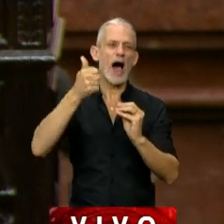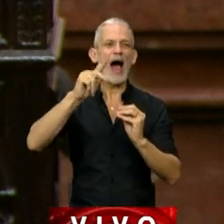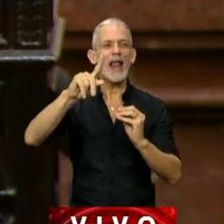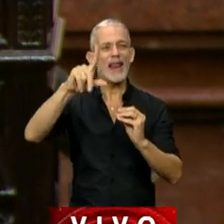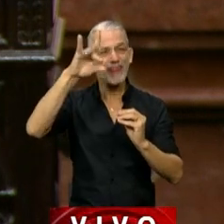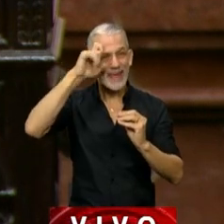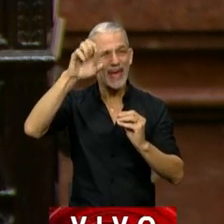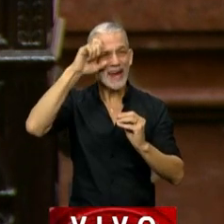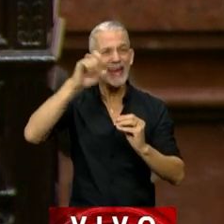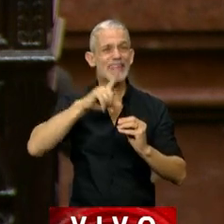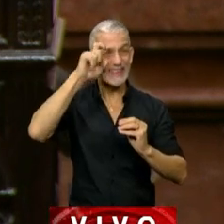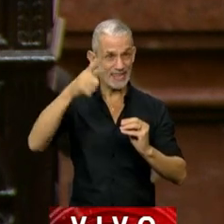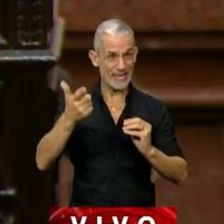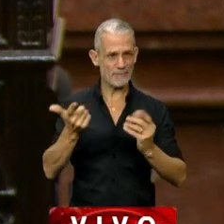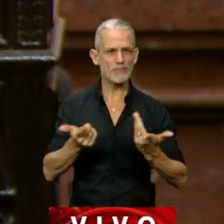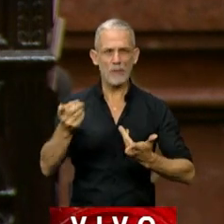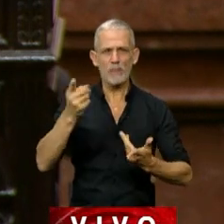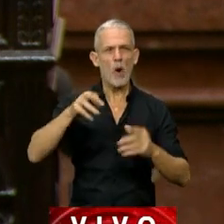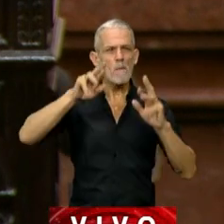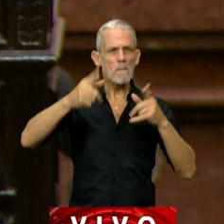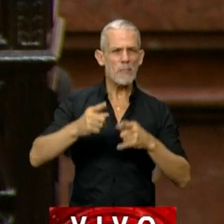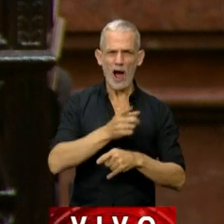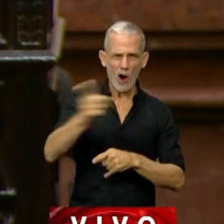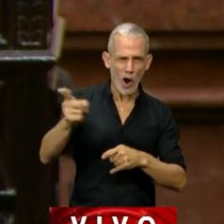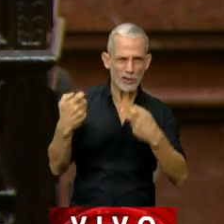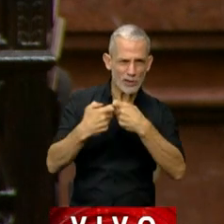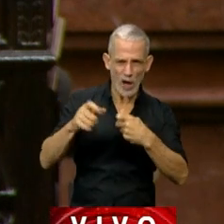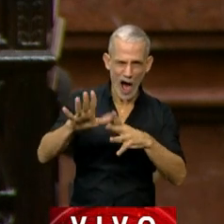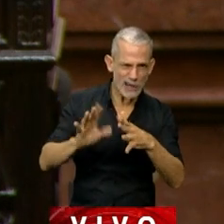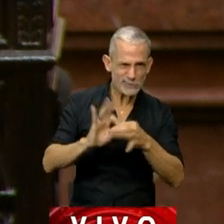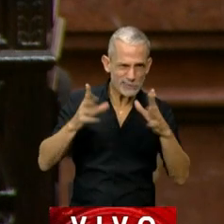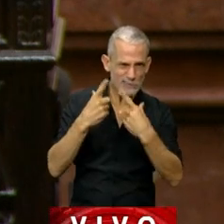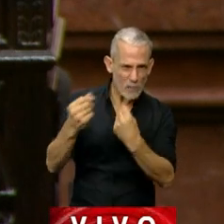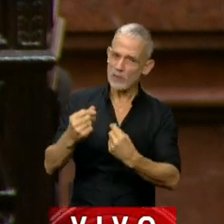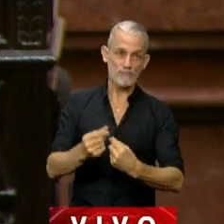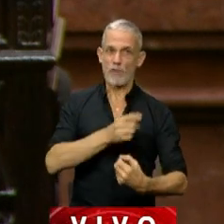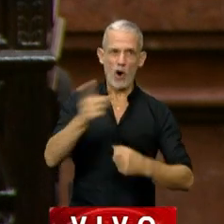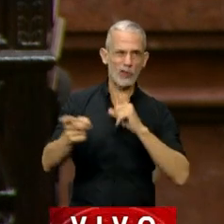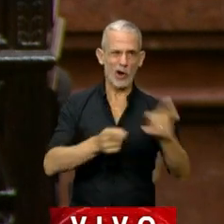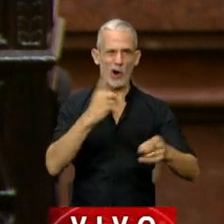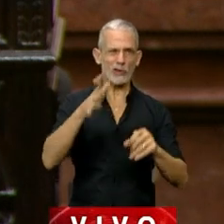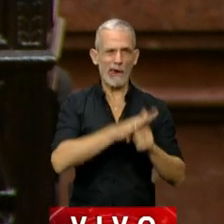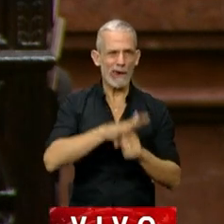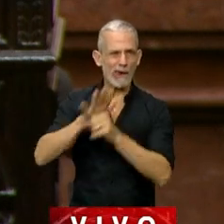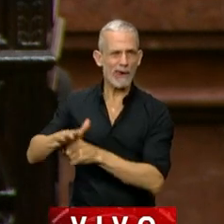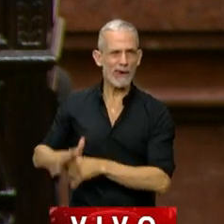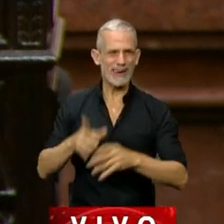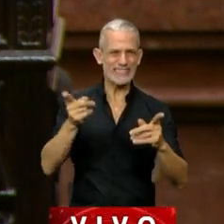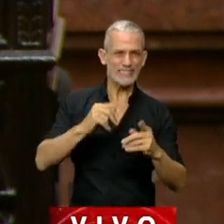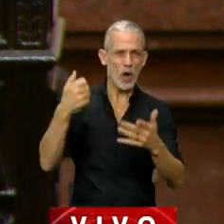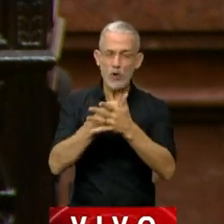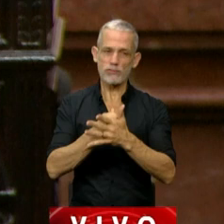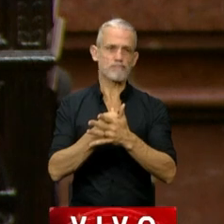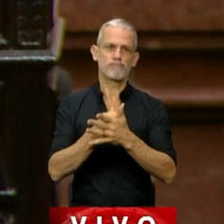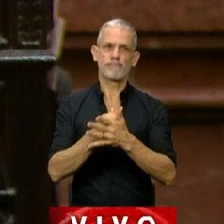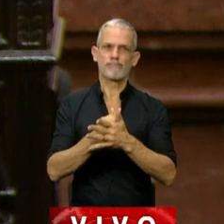Alderete, y siempre con ese plan contra las organizaciones libres del pueblo pretenden acallar las luchas,